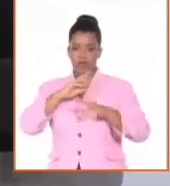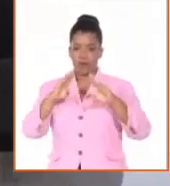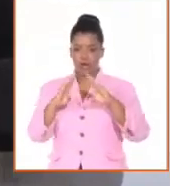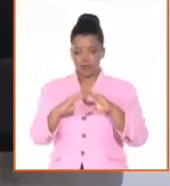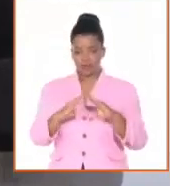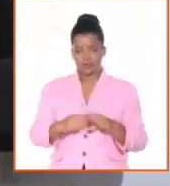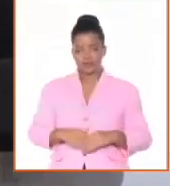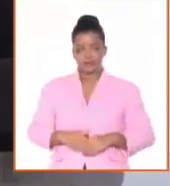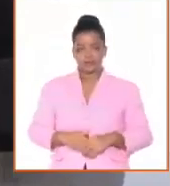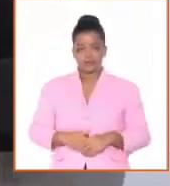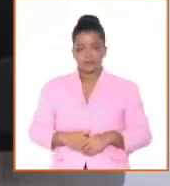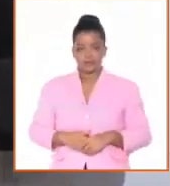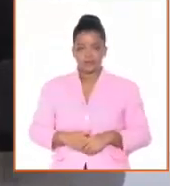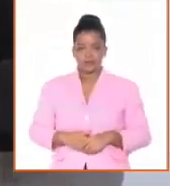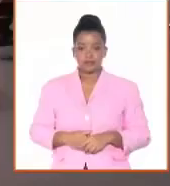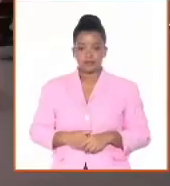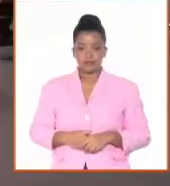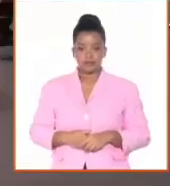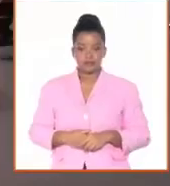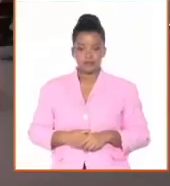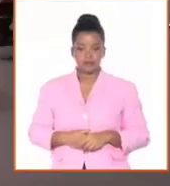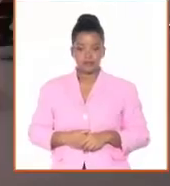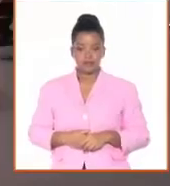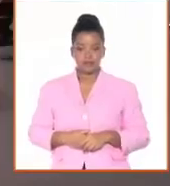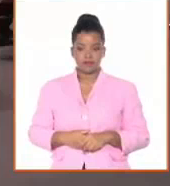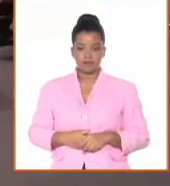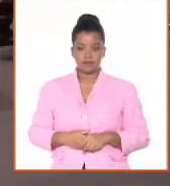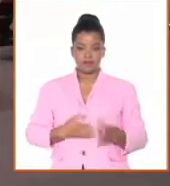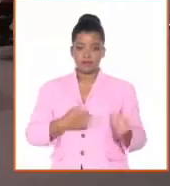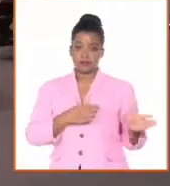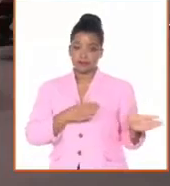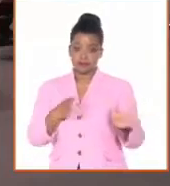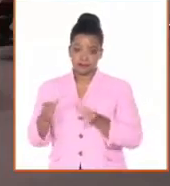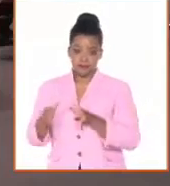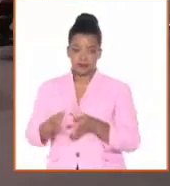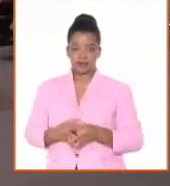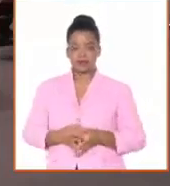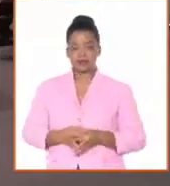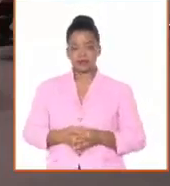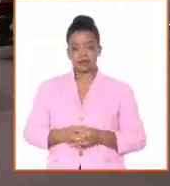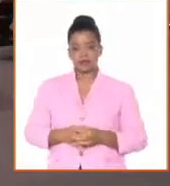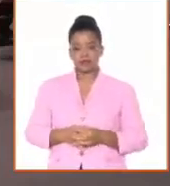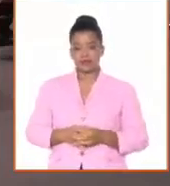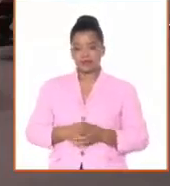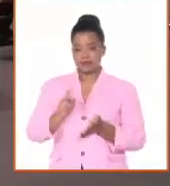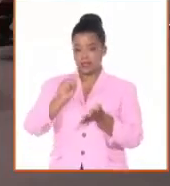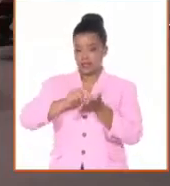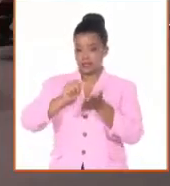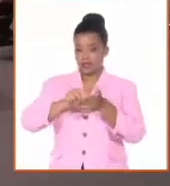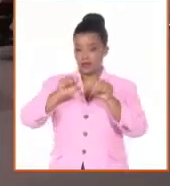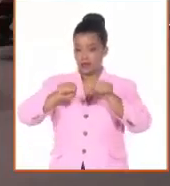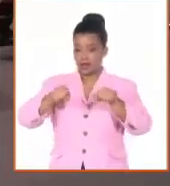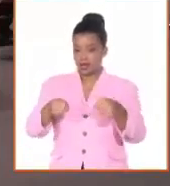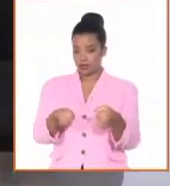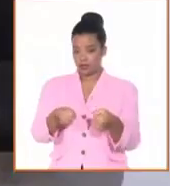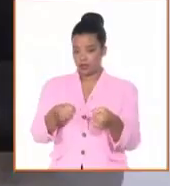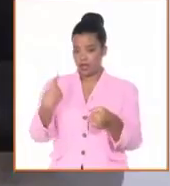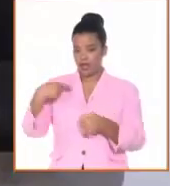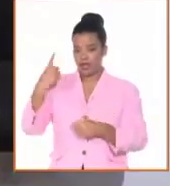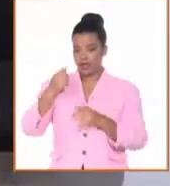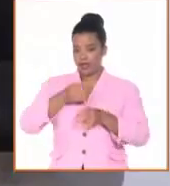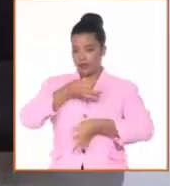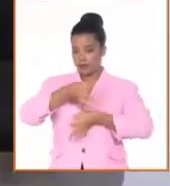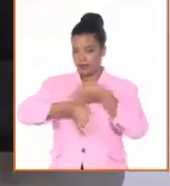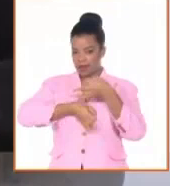eres él es el titular señalar Randy bueno que los actos de inscripción obligatorio ayer hacíamos referencia a